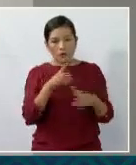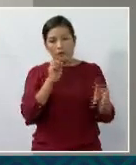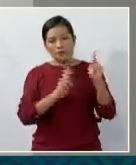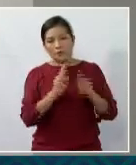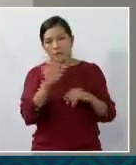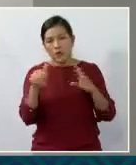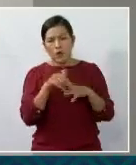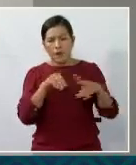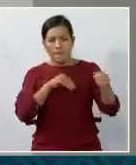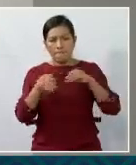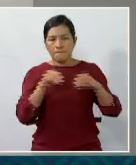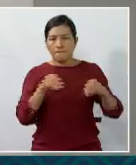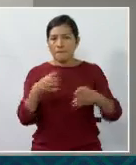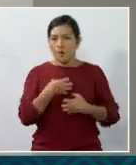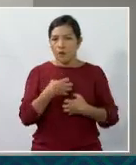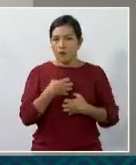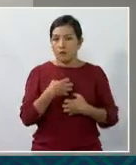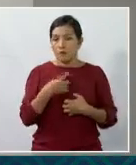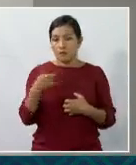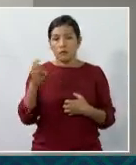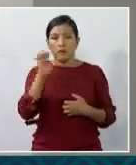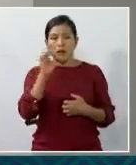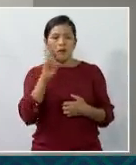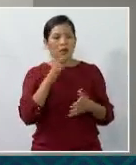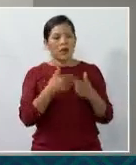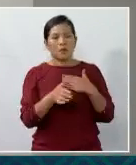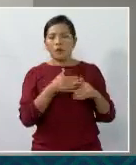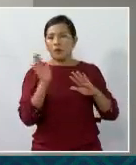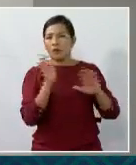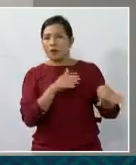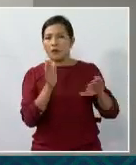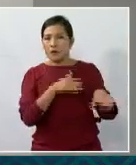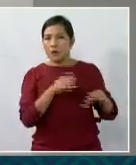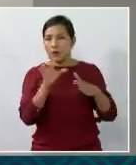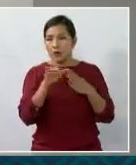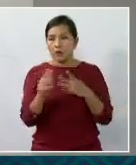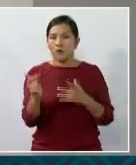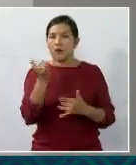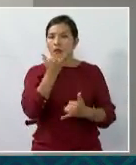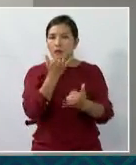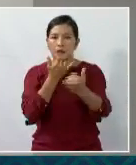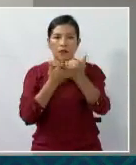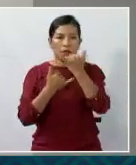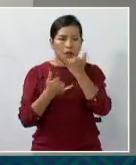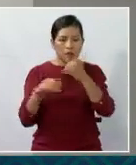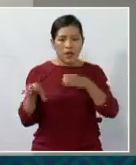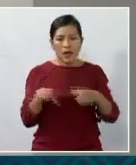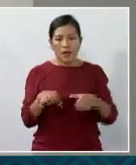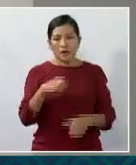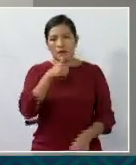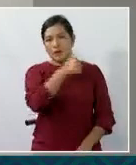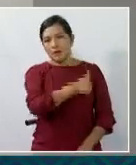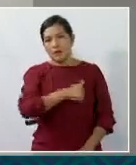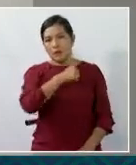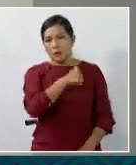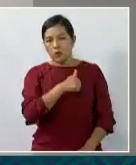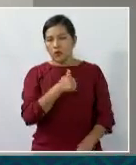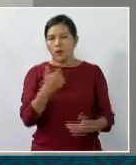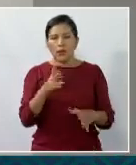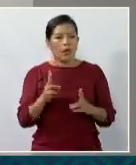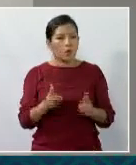pero al subestimarlo evidentemente lo llevan a cometer esta serie de actos